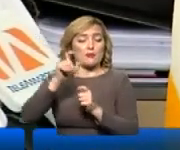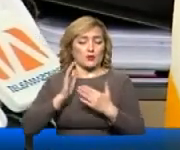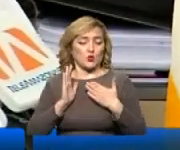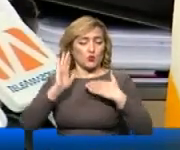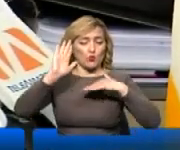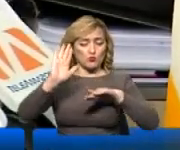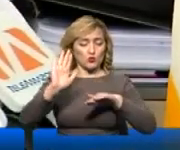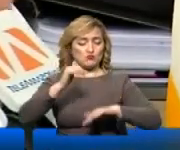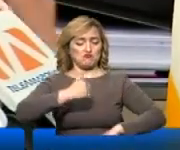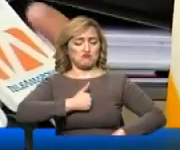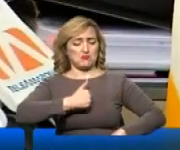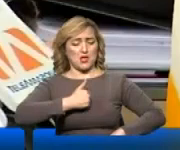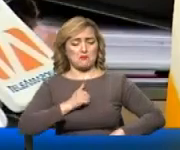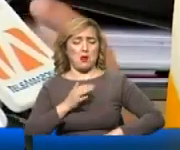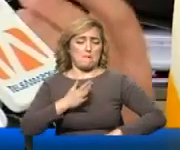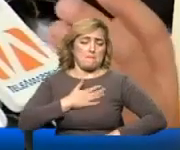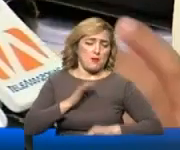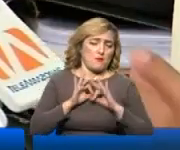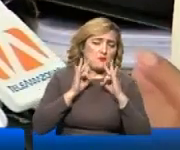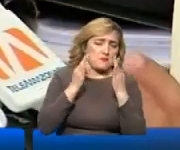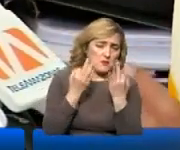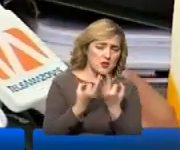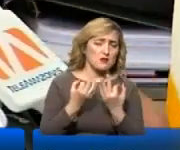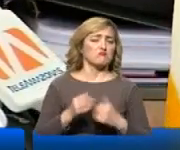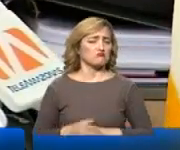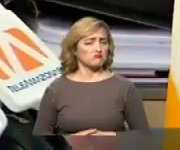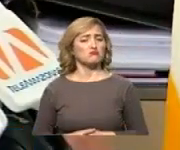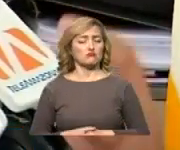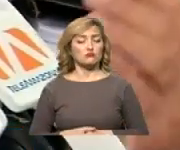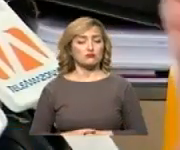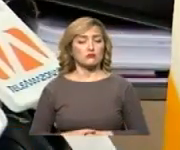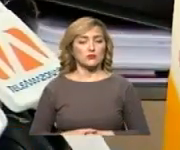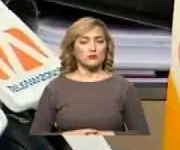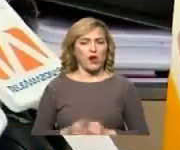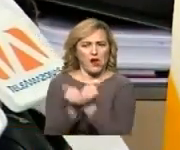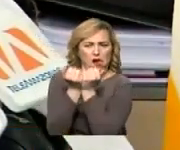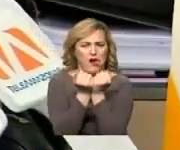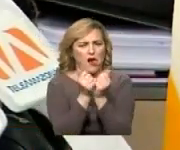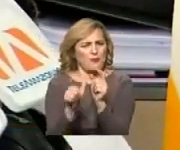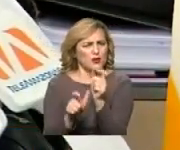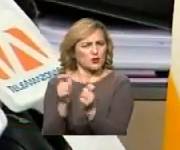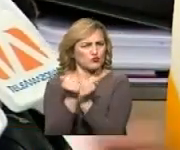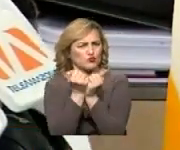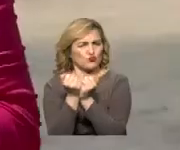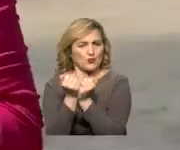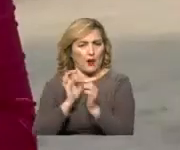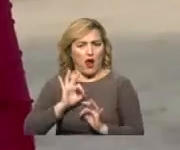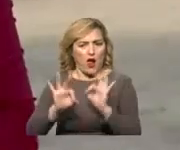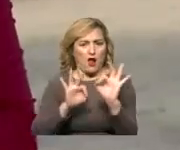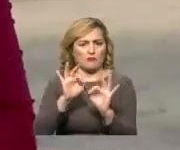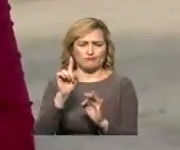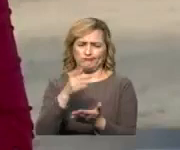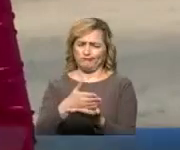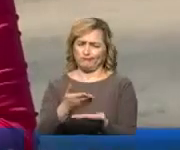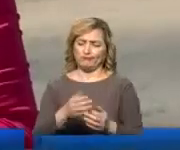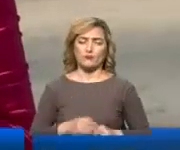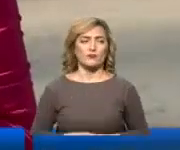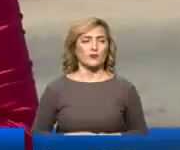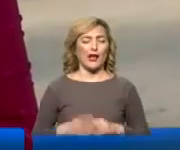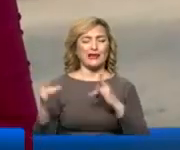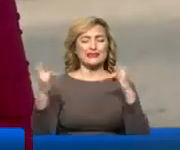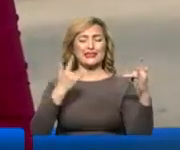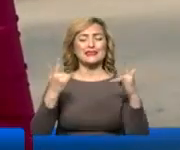con sí mismo con su familia y evitar realmente la aglomeración y evitar contagios aquí en salinas la